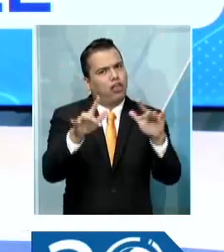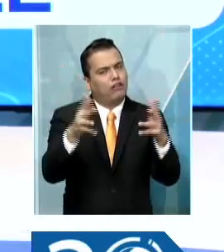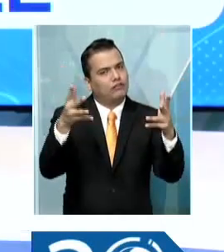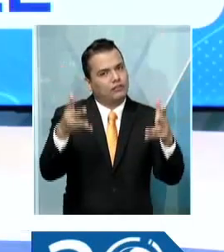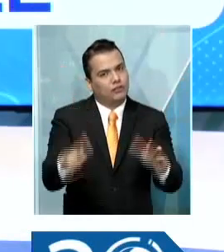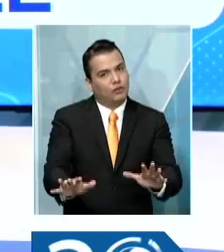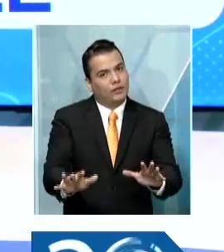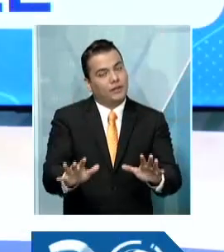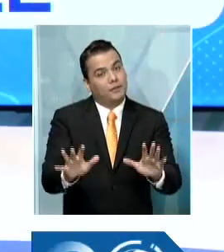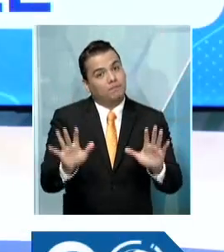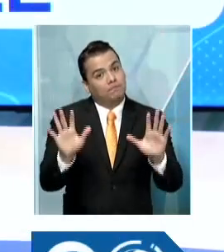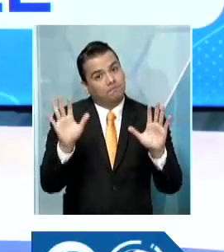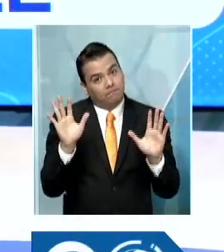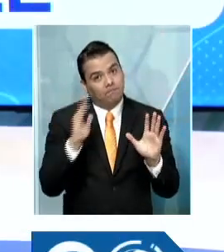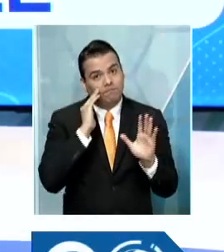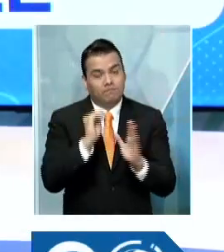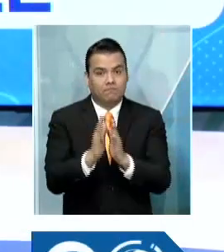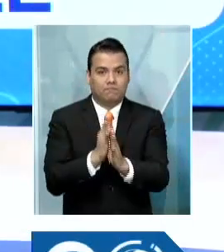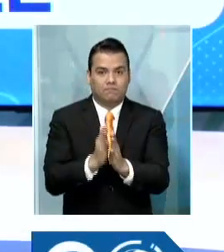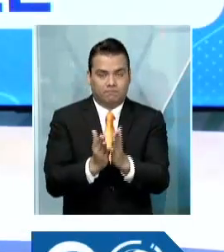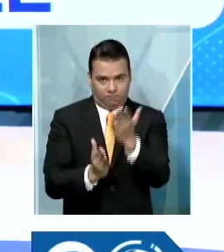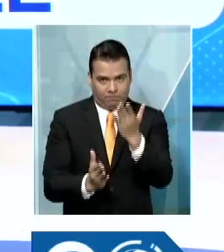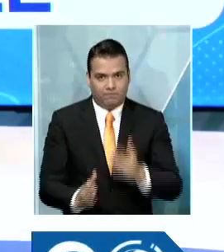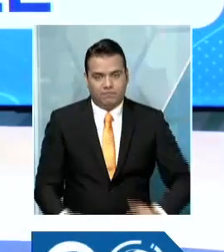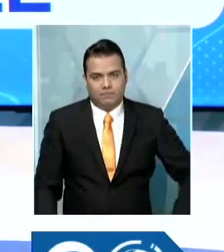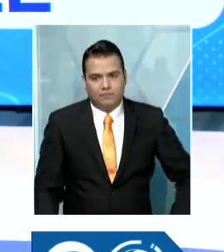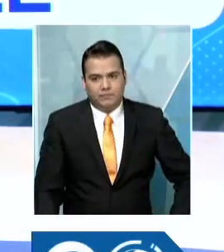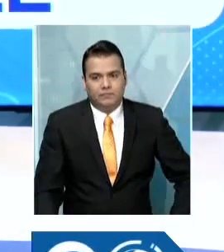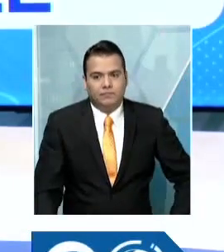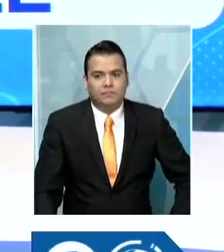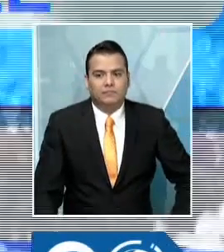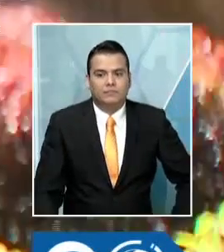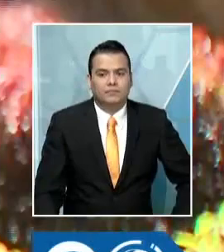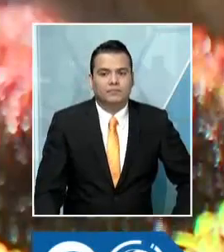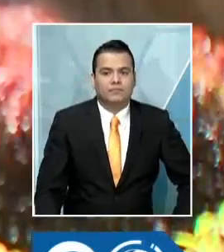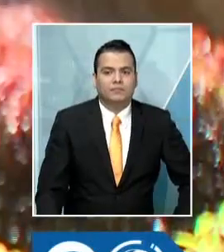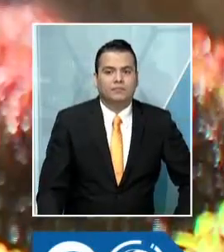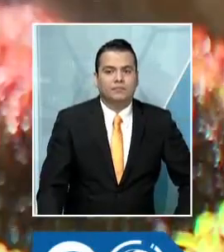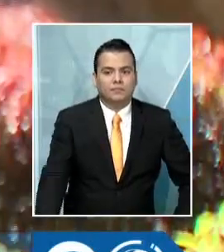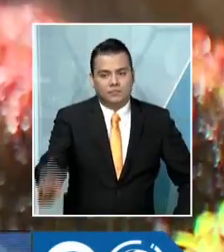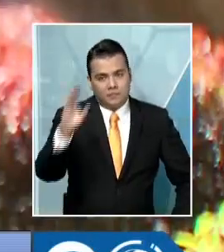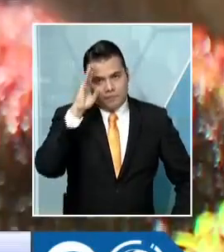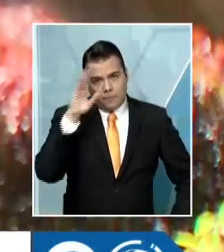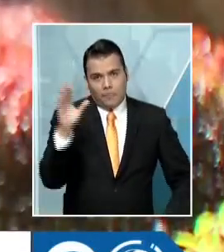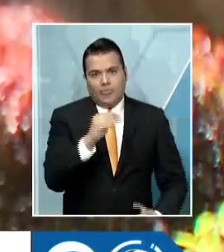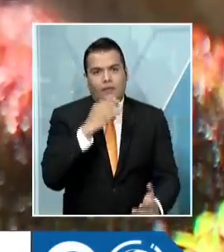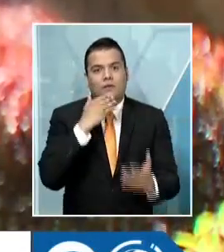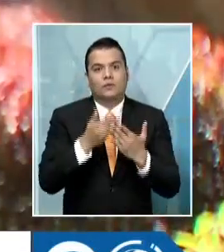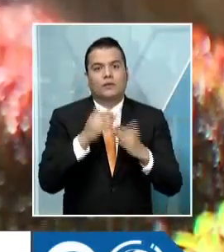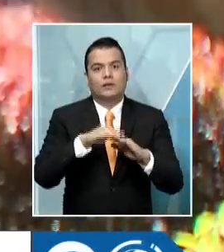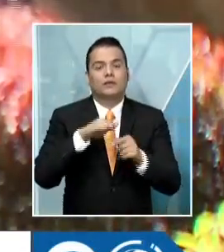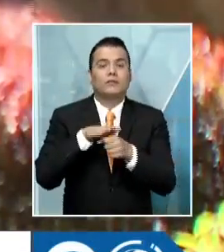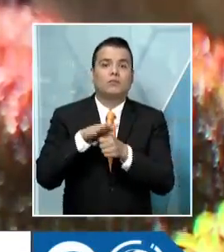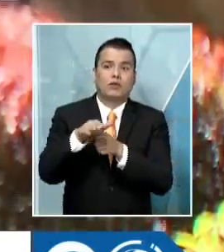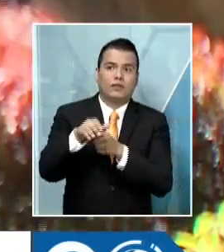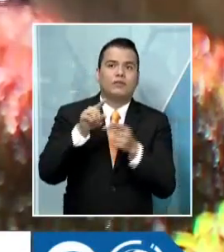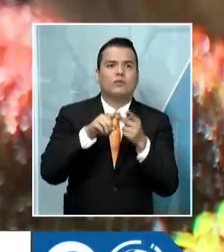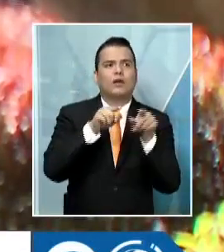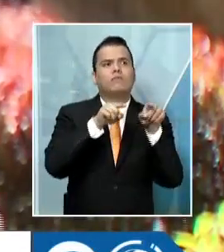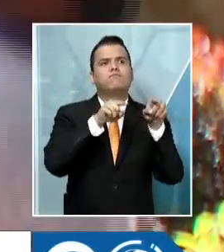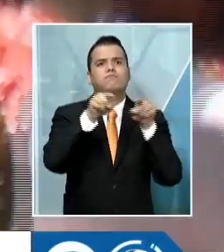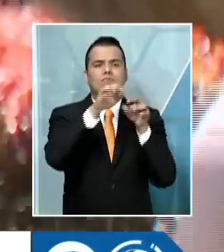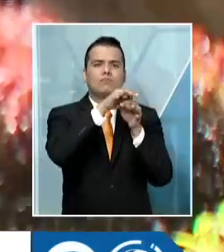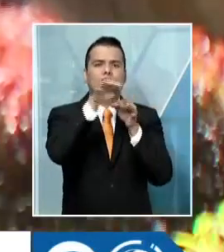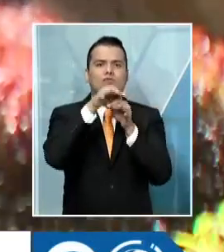de aglomeraciones. Catherine Estacio, adelante con toda la información. Buenas tardes. Buenas tardes, pues Buenaventura y varios municipios